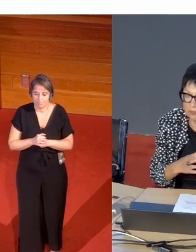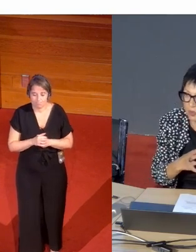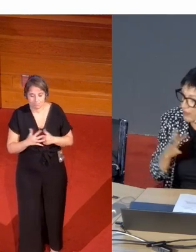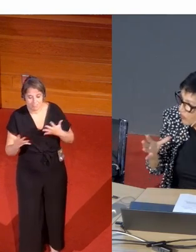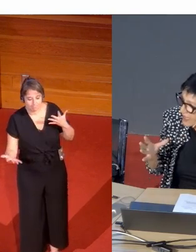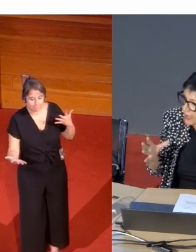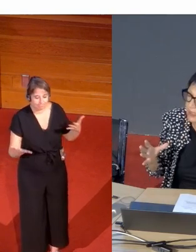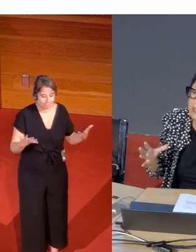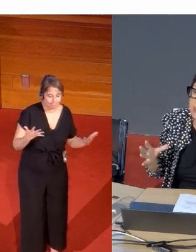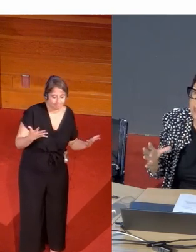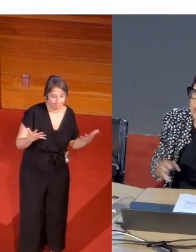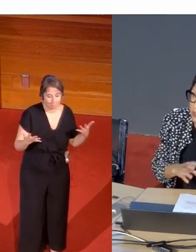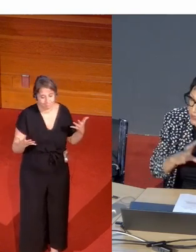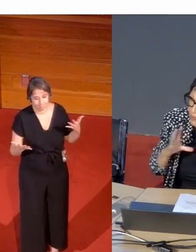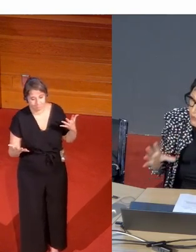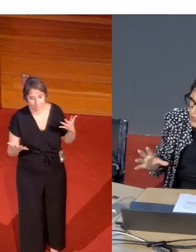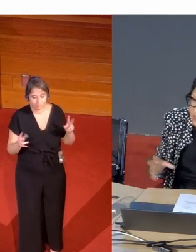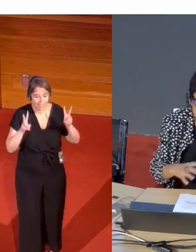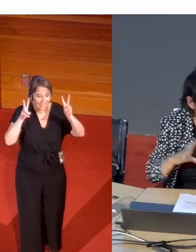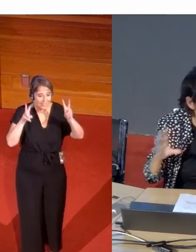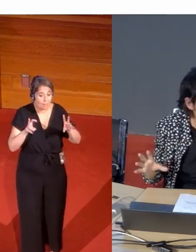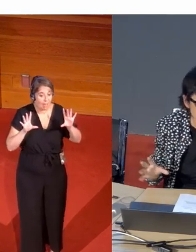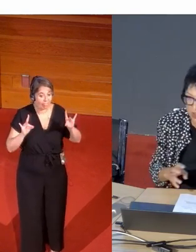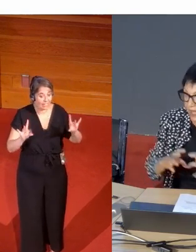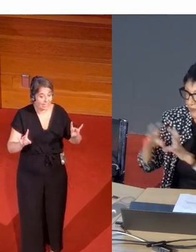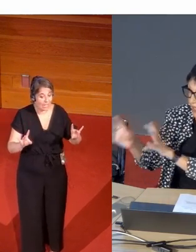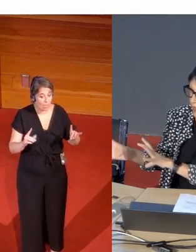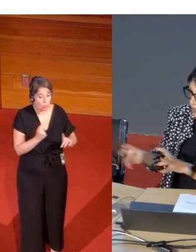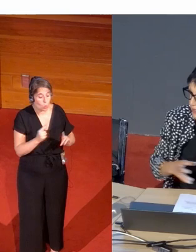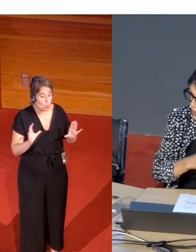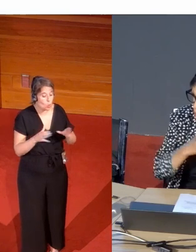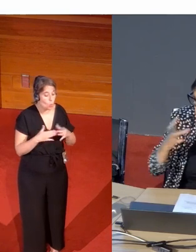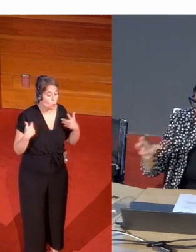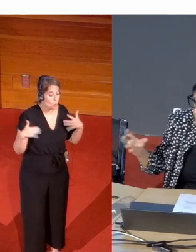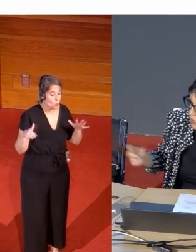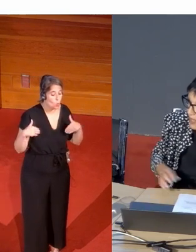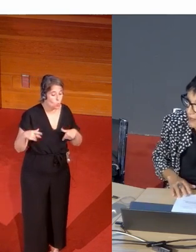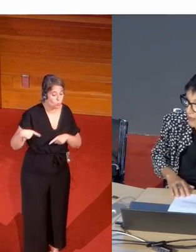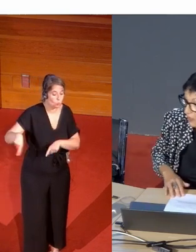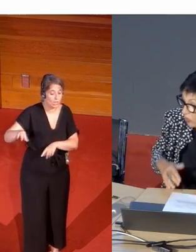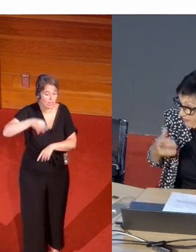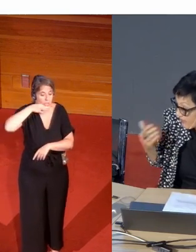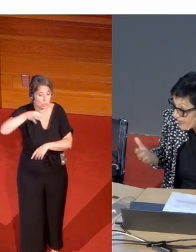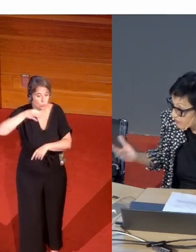otros Por decirlo así como es un tema muy delicado entre unos y otros han dejado que el discurso se imponga y lo defienda